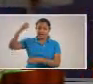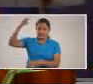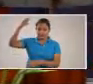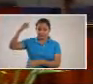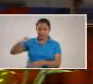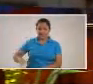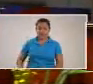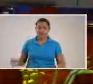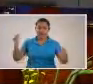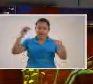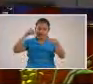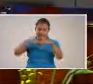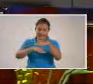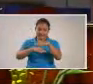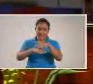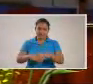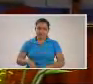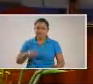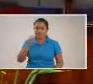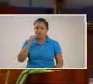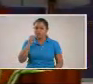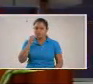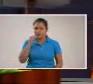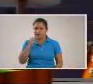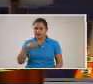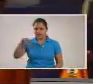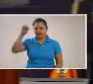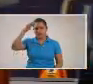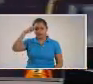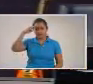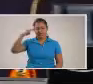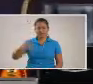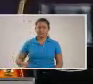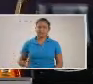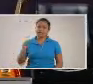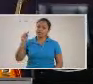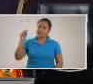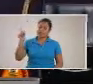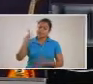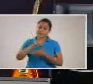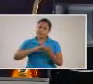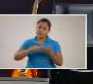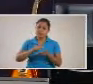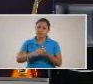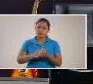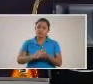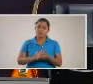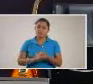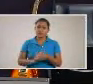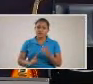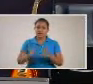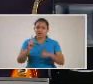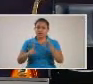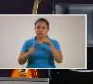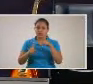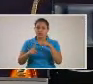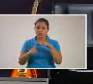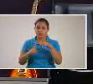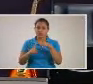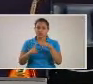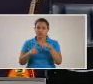y entraron las autoridades, la policía de aquel lugar. Y algunos los mataron,